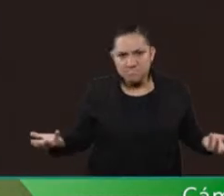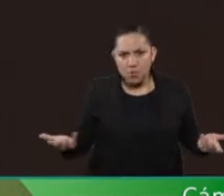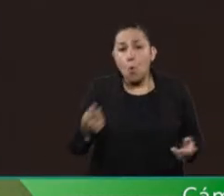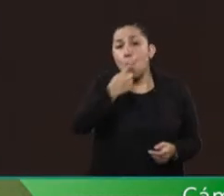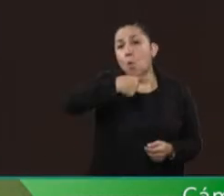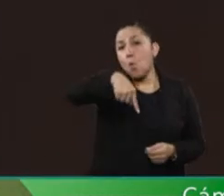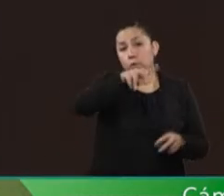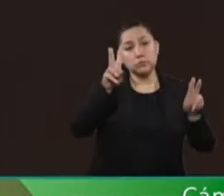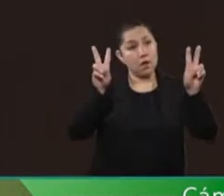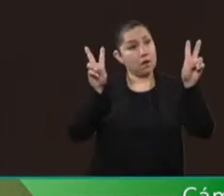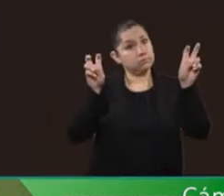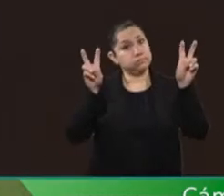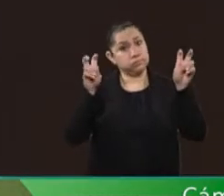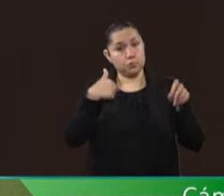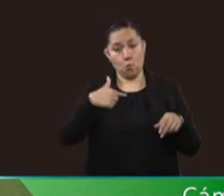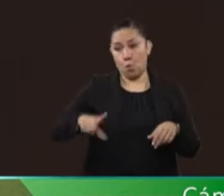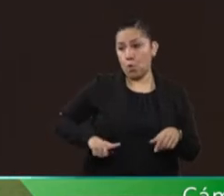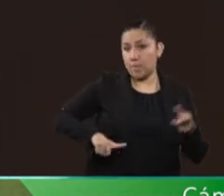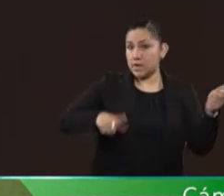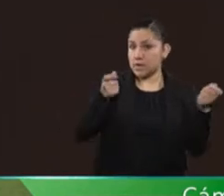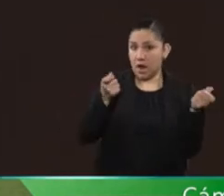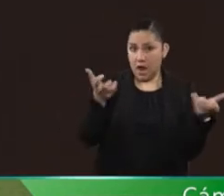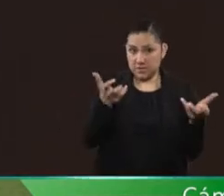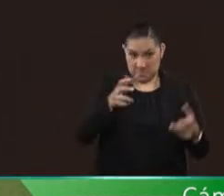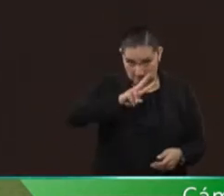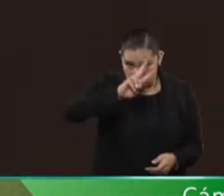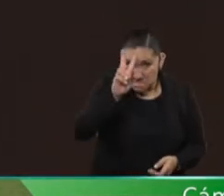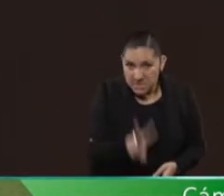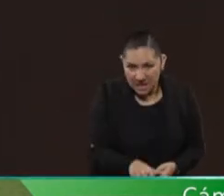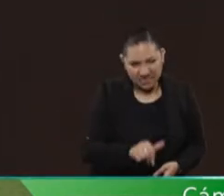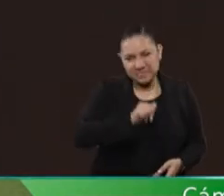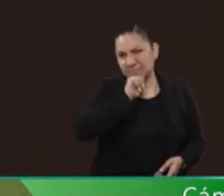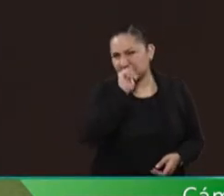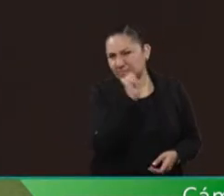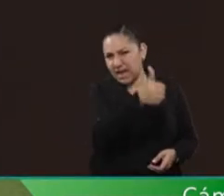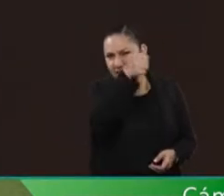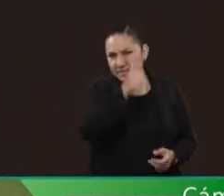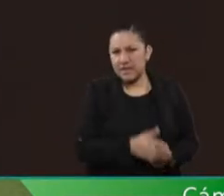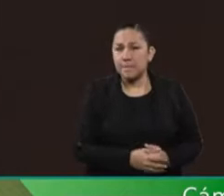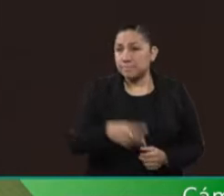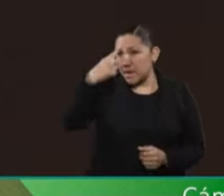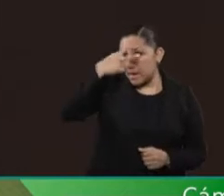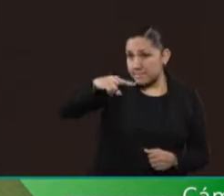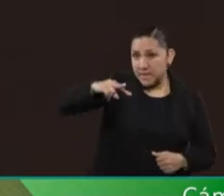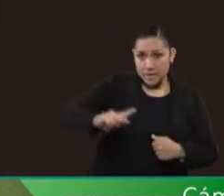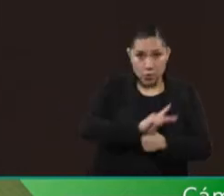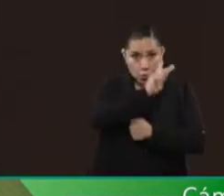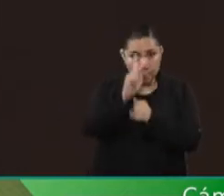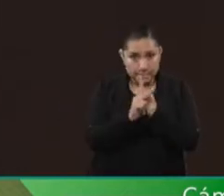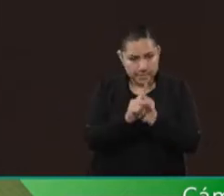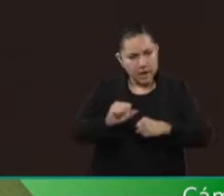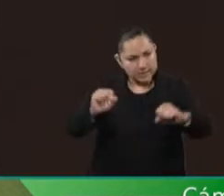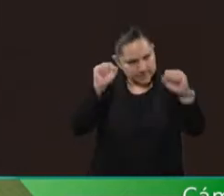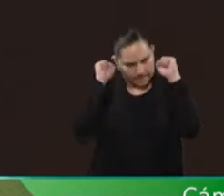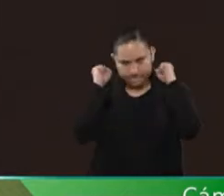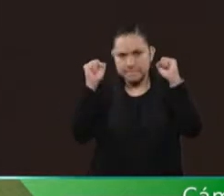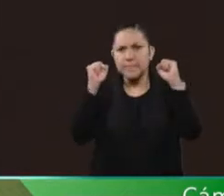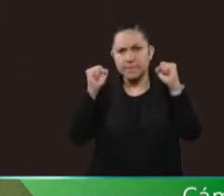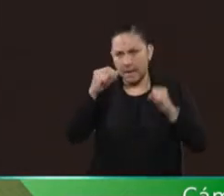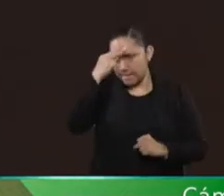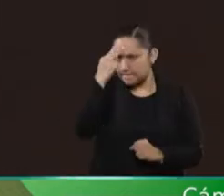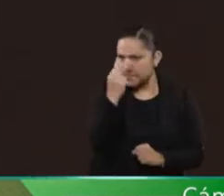hacen nada viva la República Viva México la